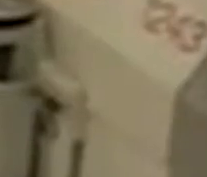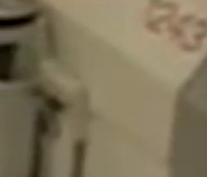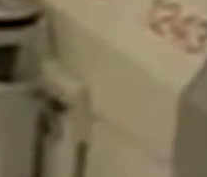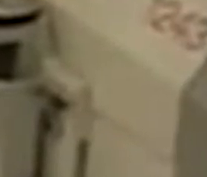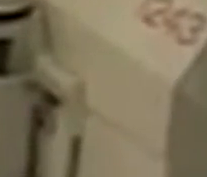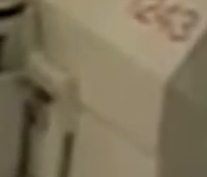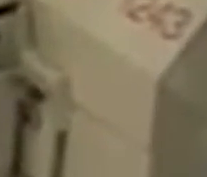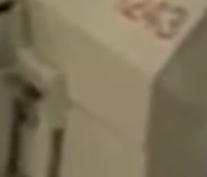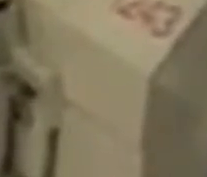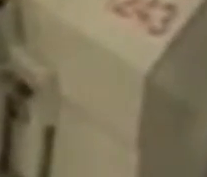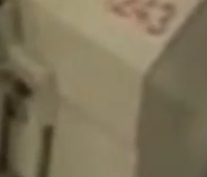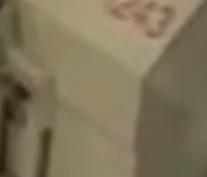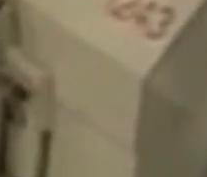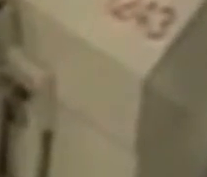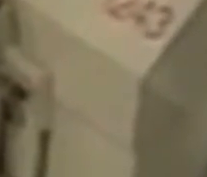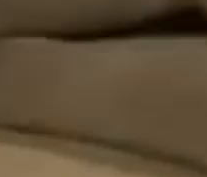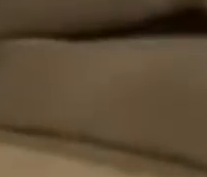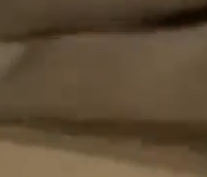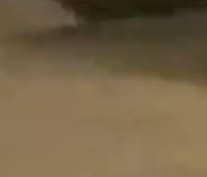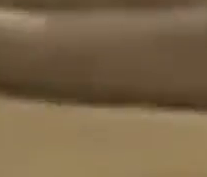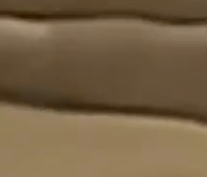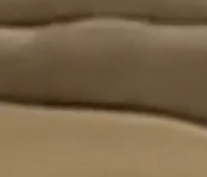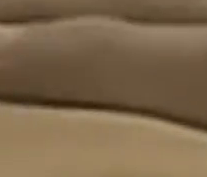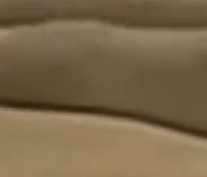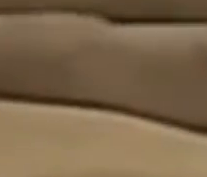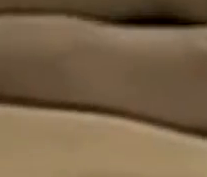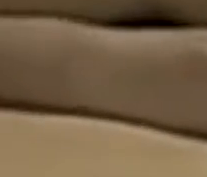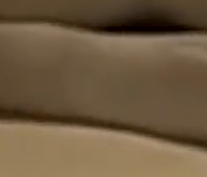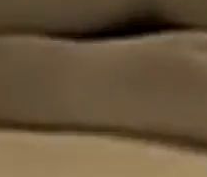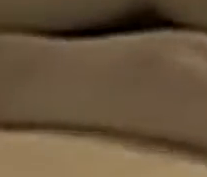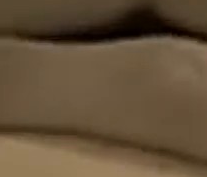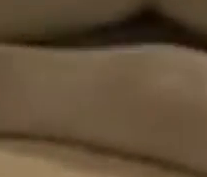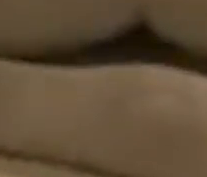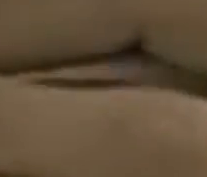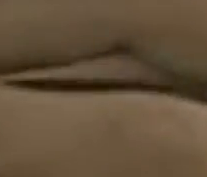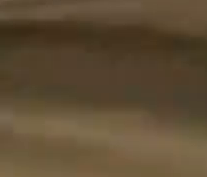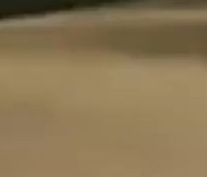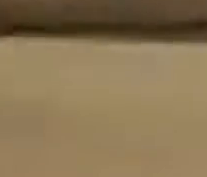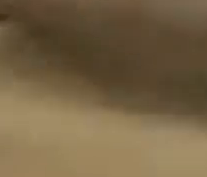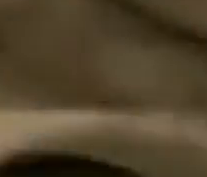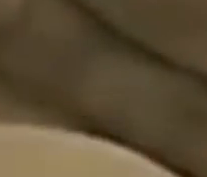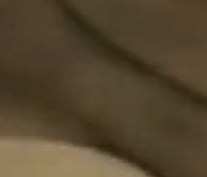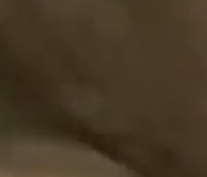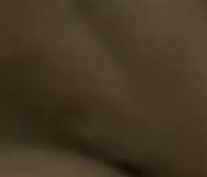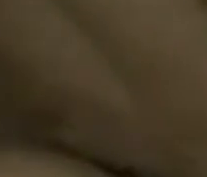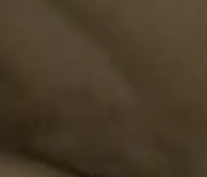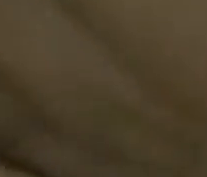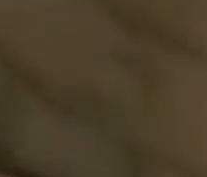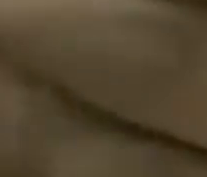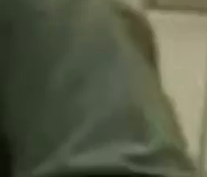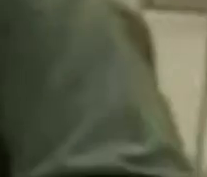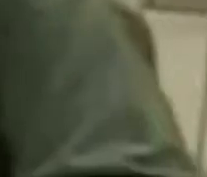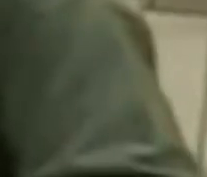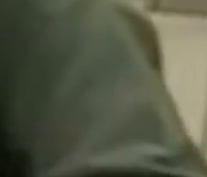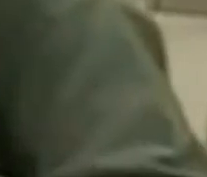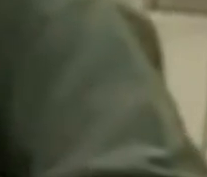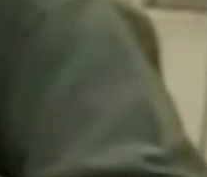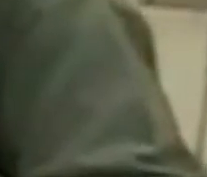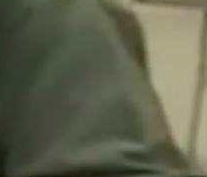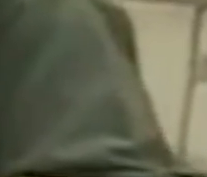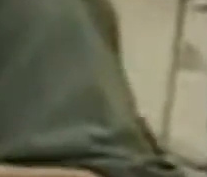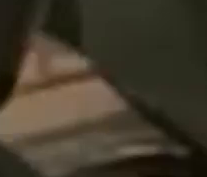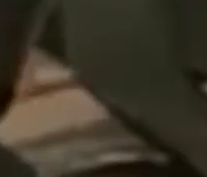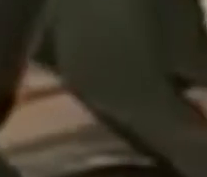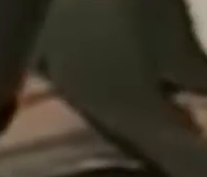organizaciones obreras y trabajadores a la conciliación y responsabilidad para que se eviten los conflictos y no se afecte la situación